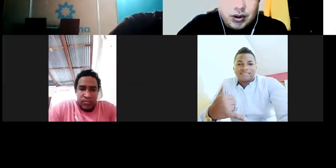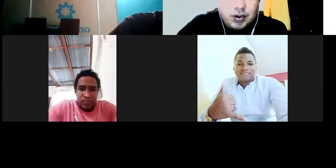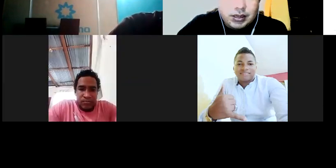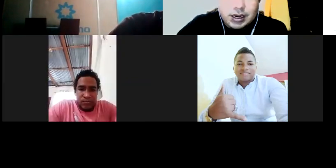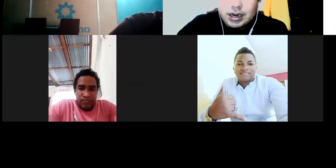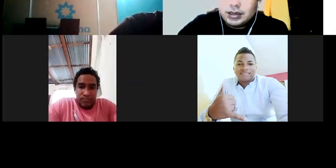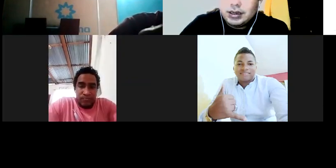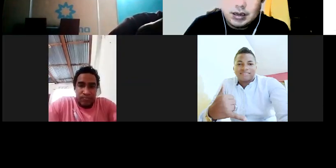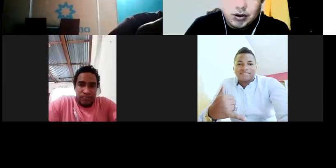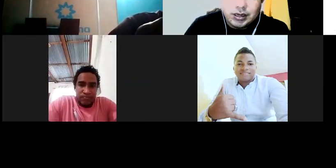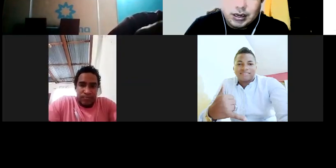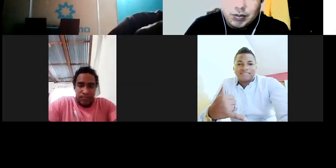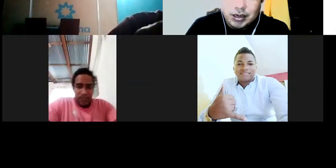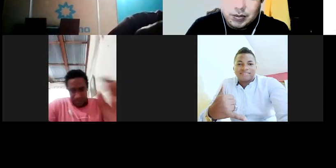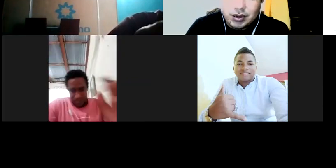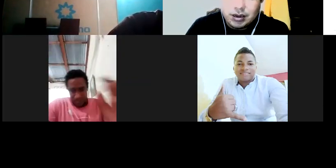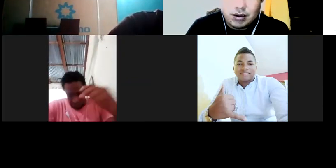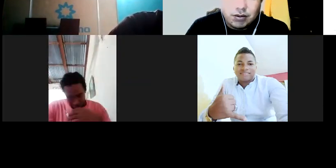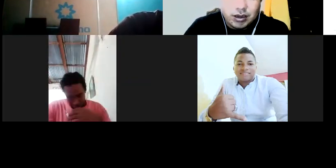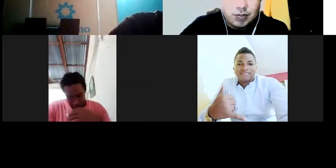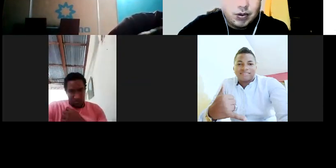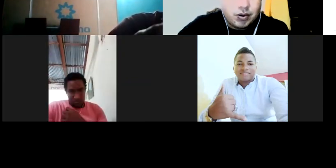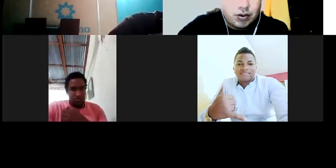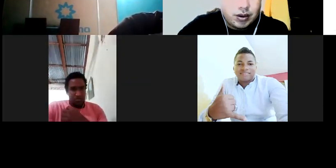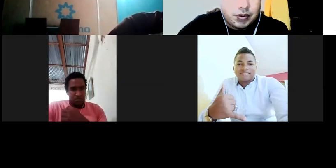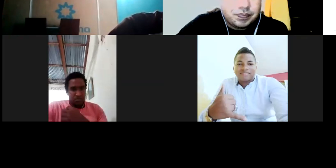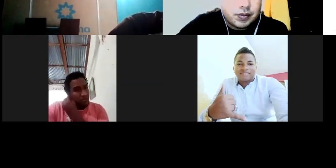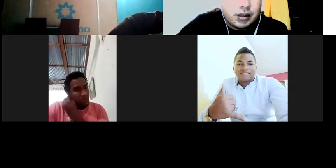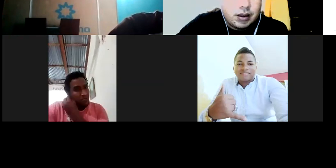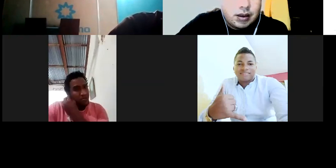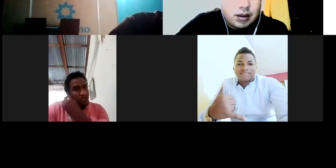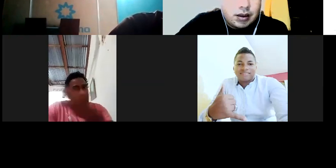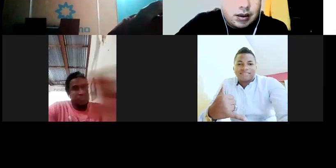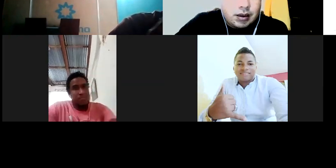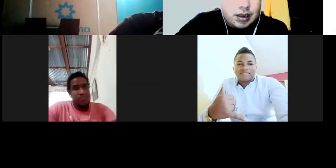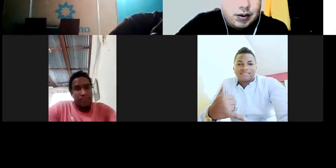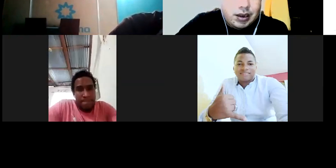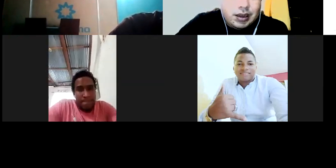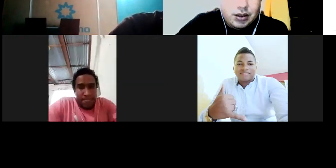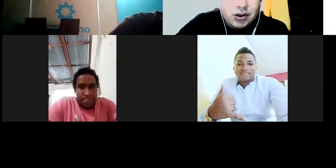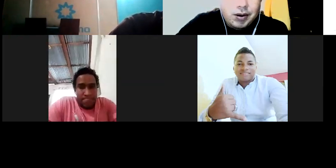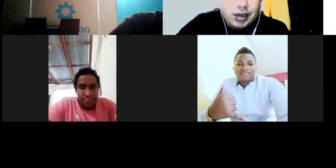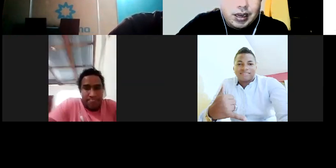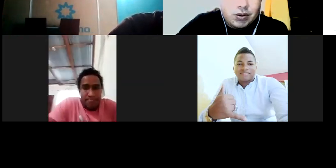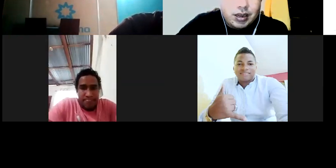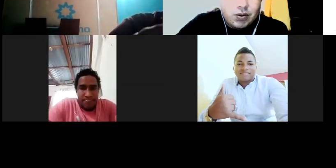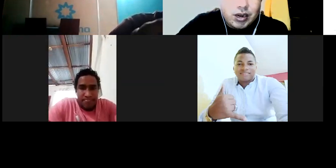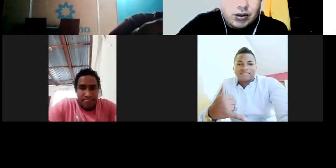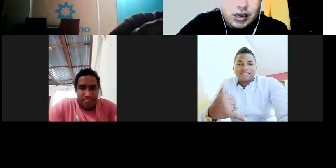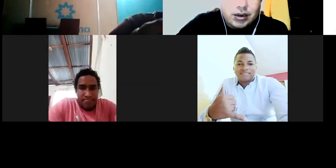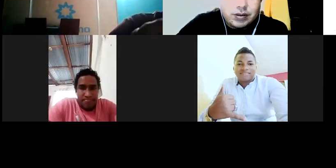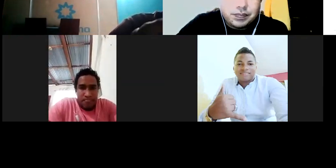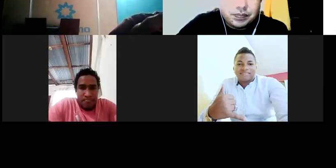Y podemos iniciar clases y aprovechar el tiempo al máximo, que queda muy poco tiempo. A ver, yo le habilité a ustedes